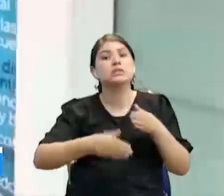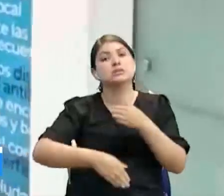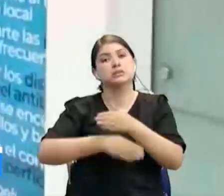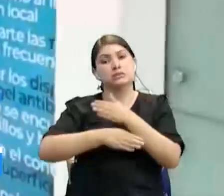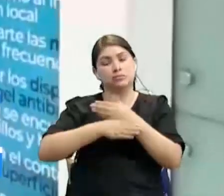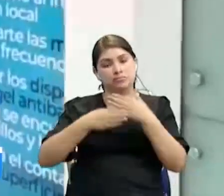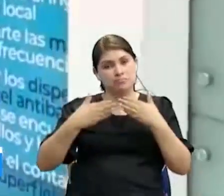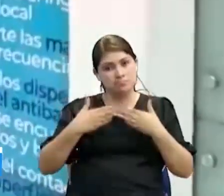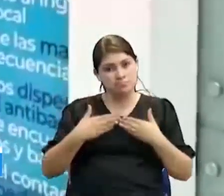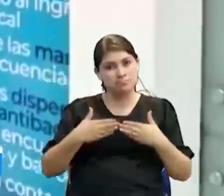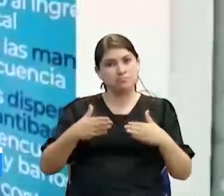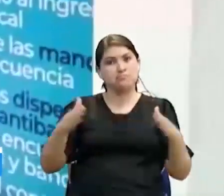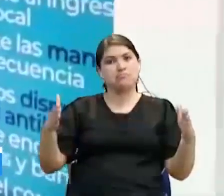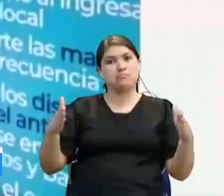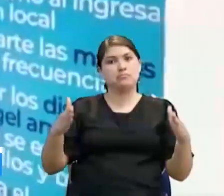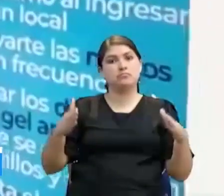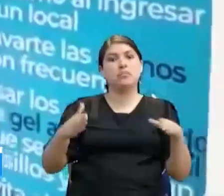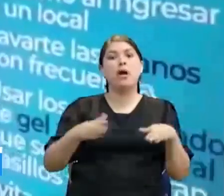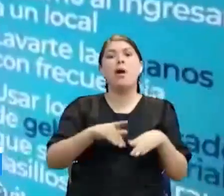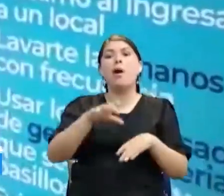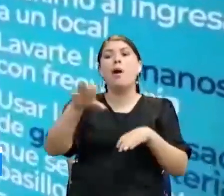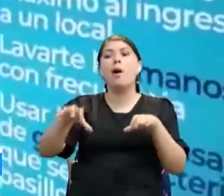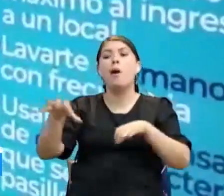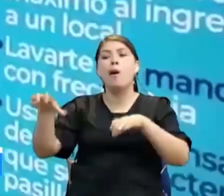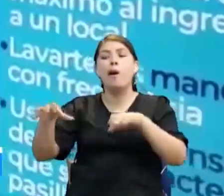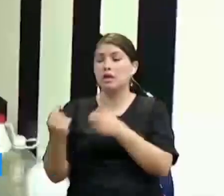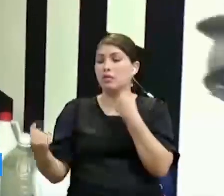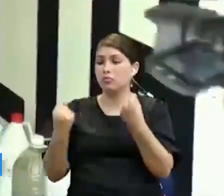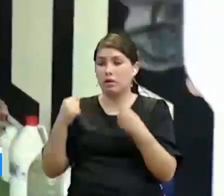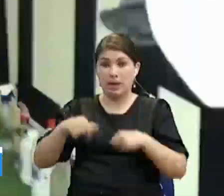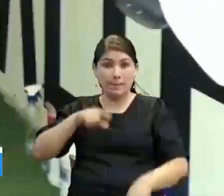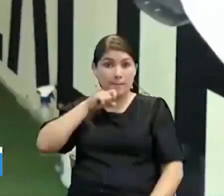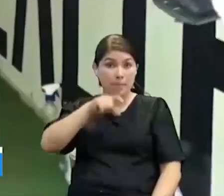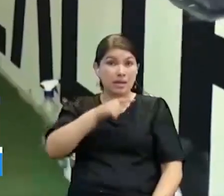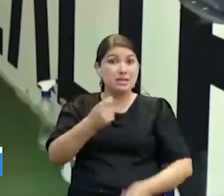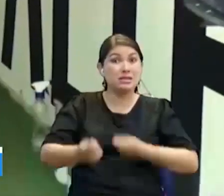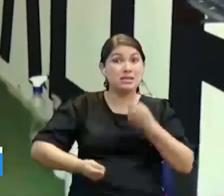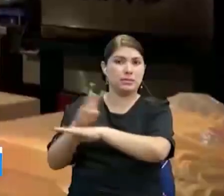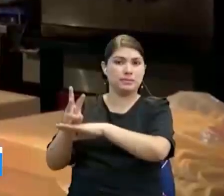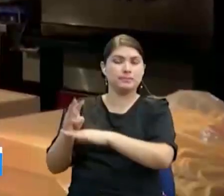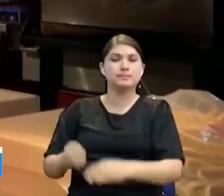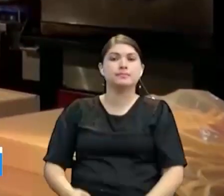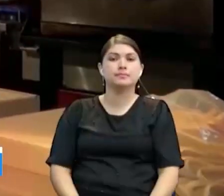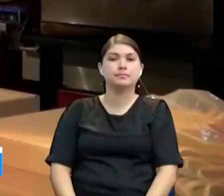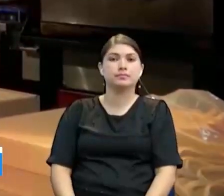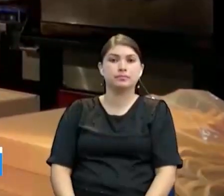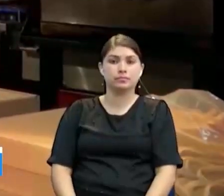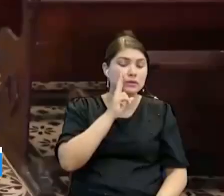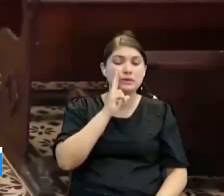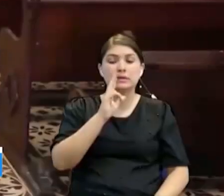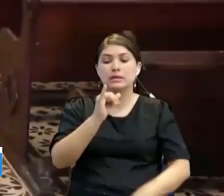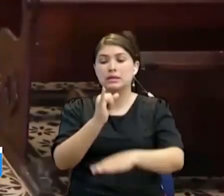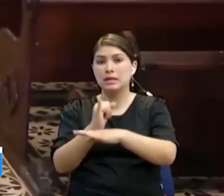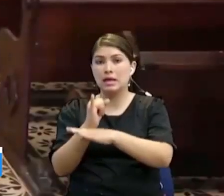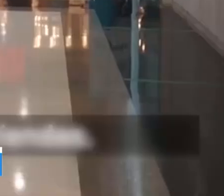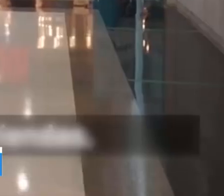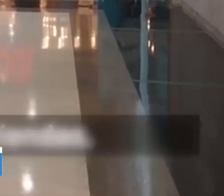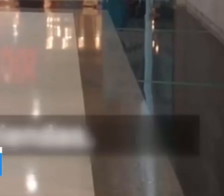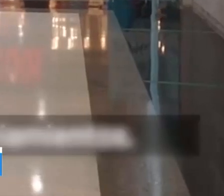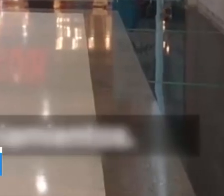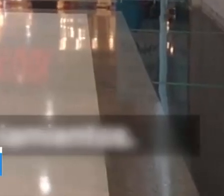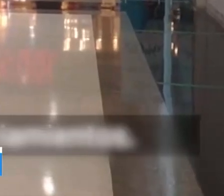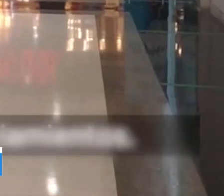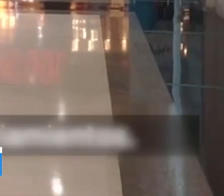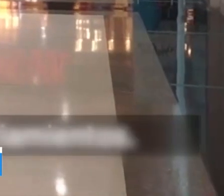el comportamiento de las personas durante la primera semana de reactivación económica en gimnasios restaurantes e iglesias se